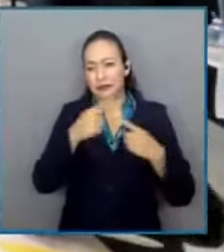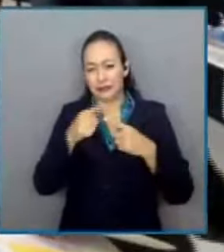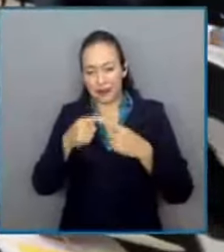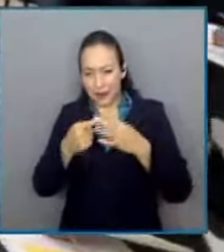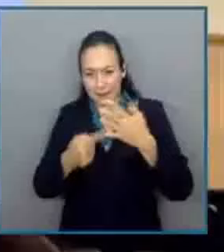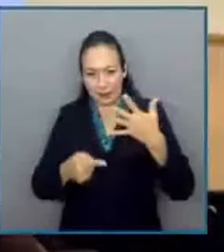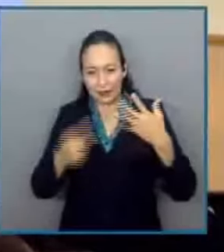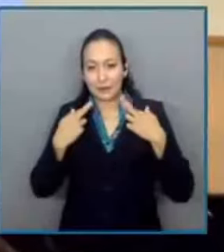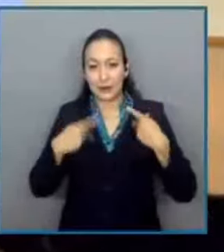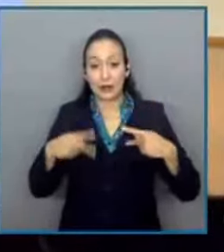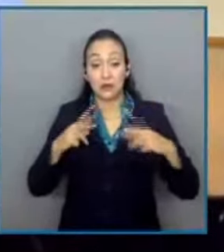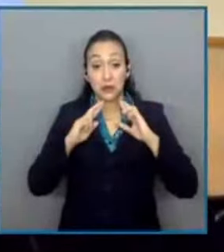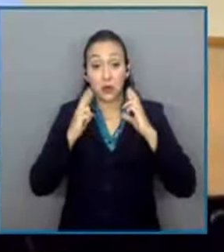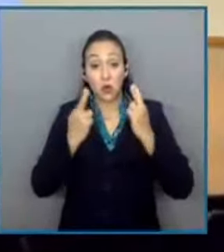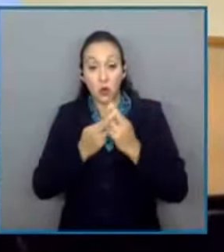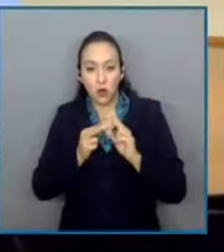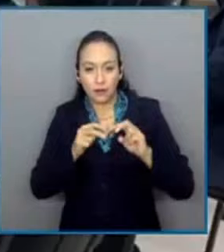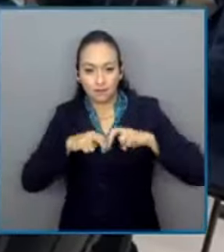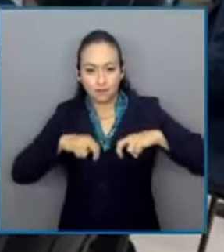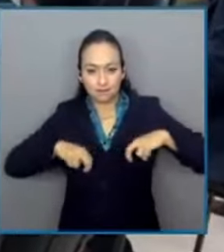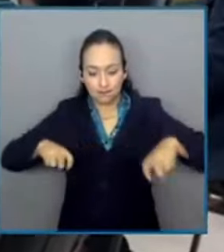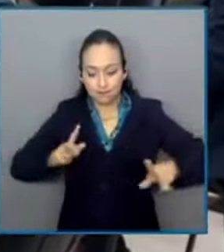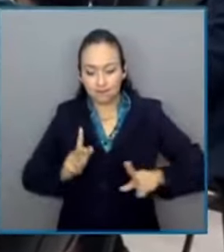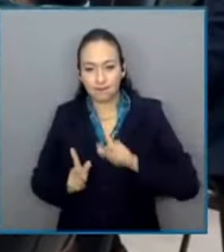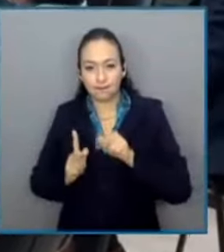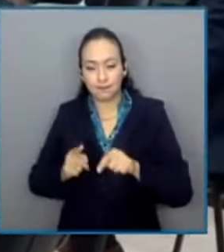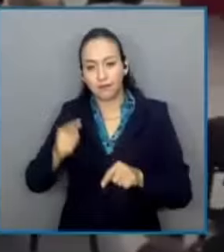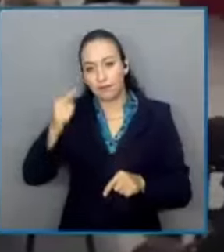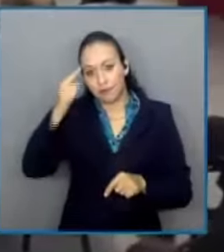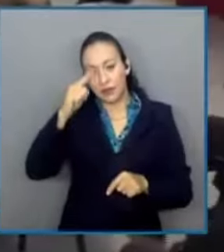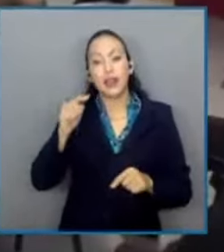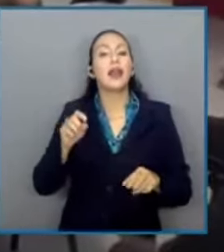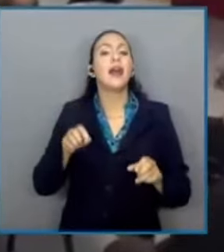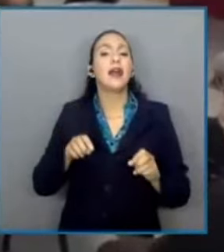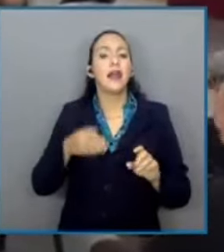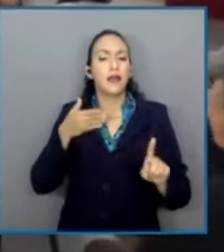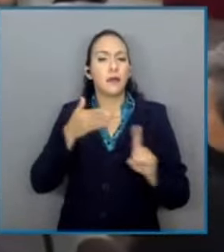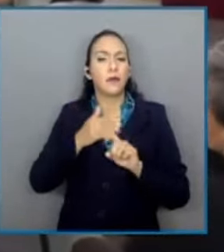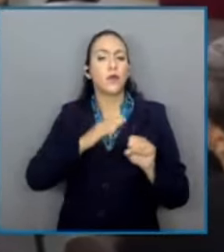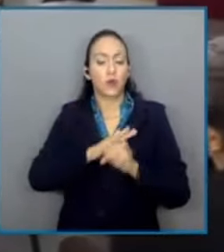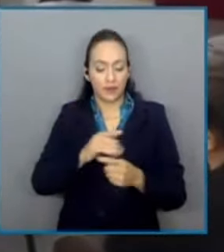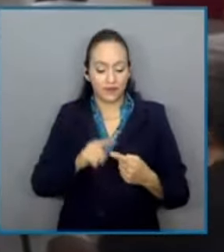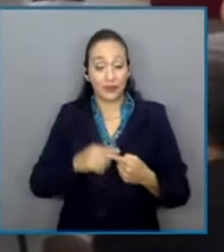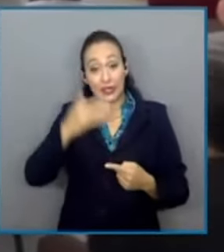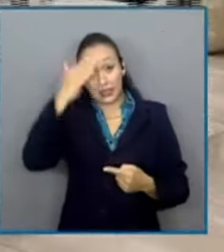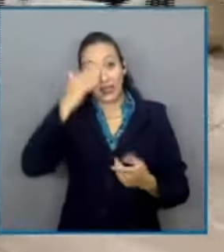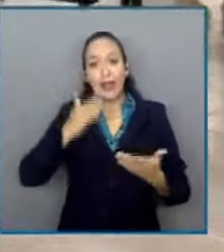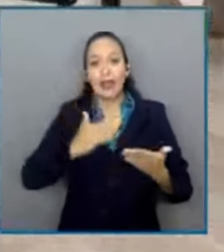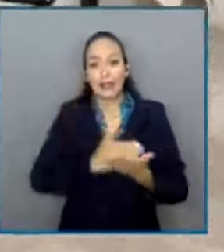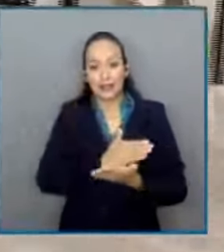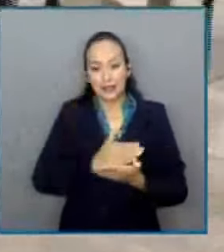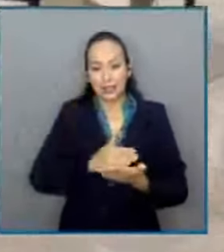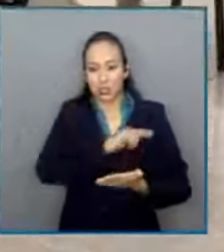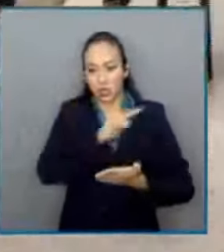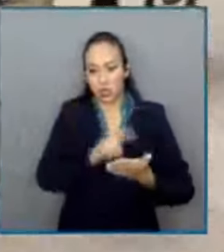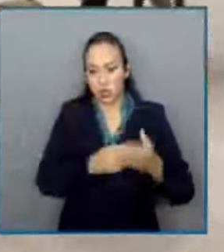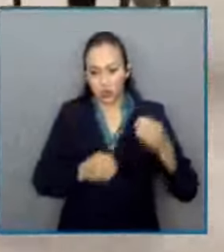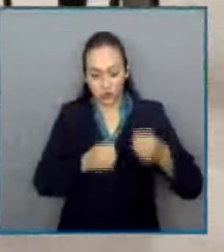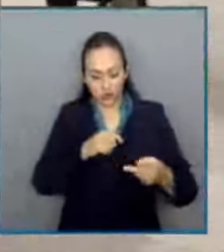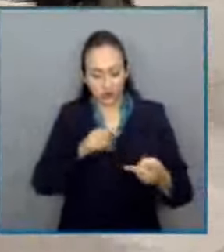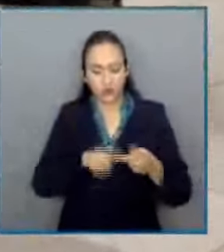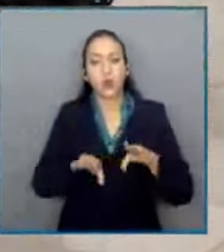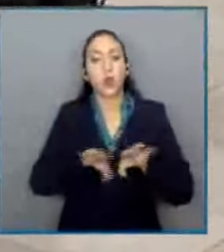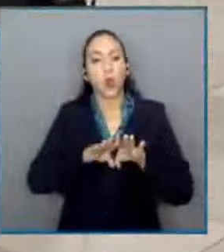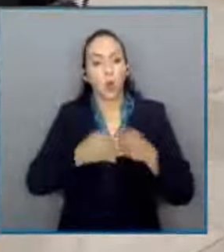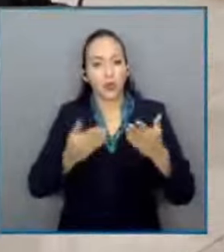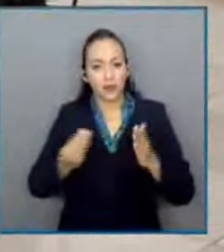temas centrales de la iniciativa, como son acceso e impartición de justicia, sistema disciplinario y capacitación,